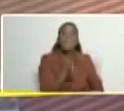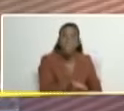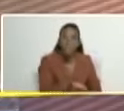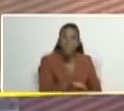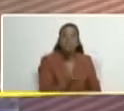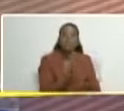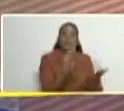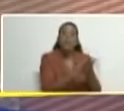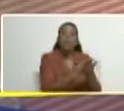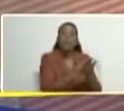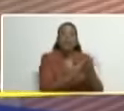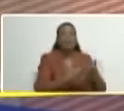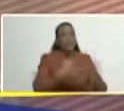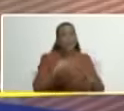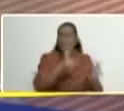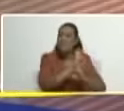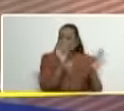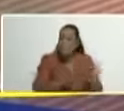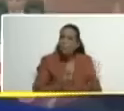licencias colonialistas.